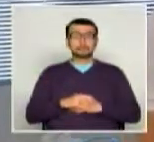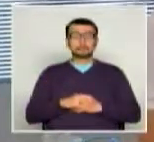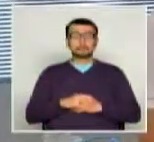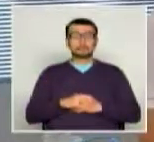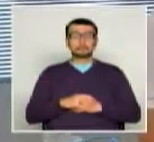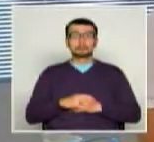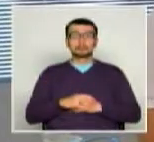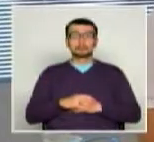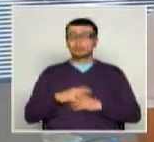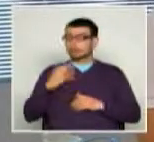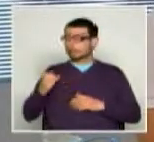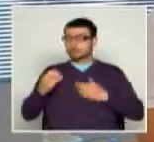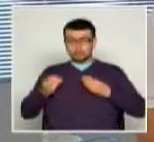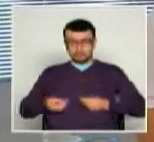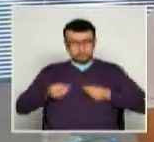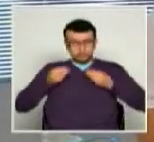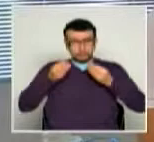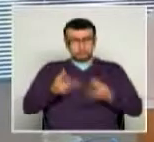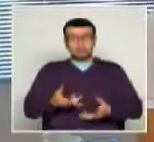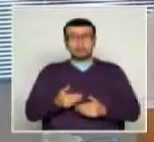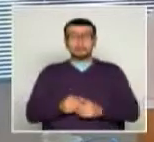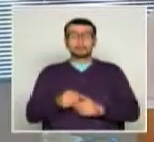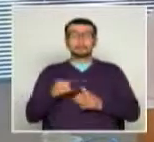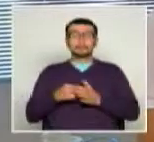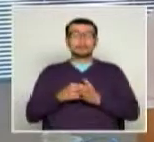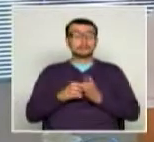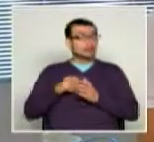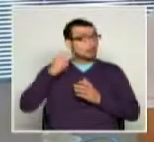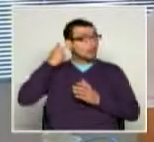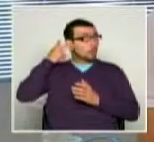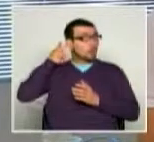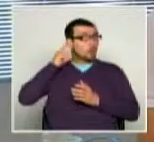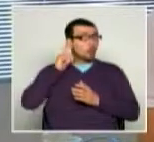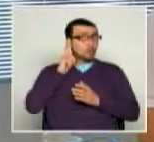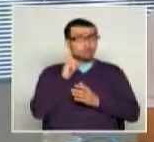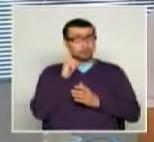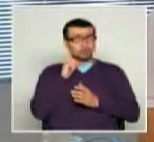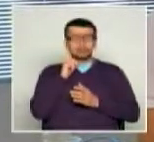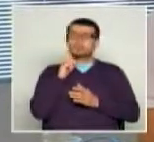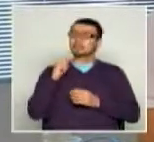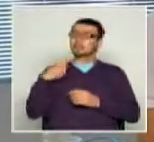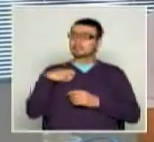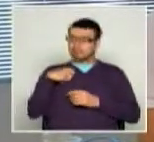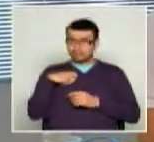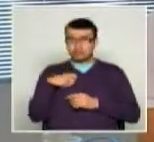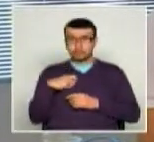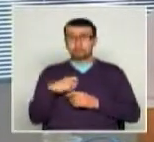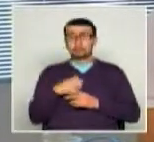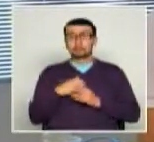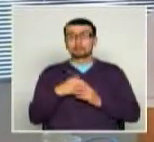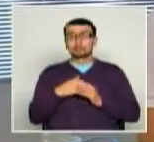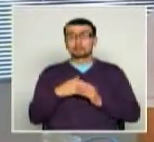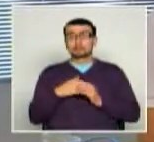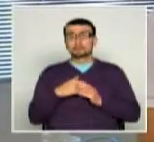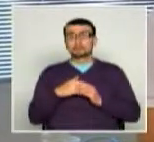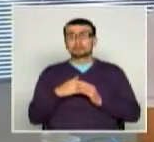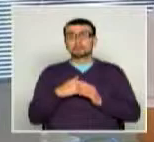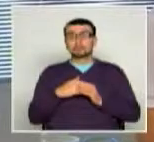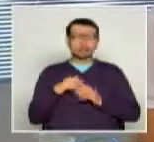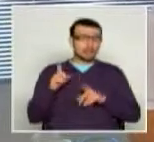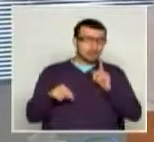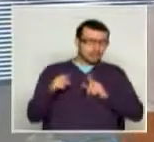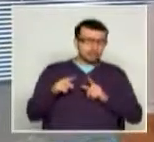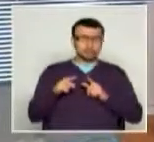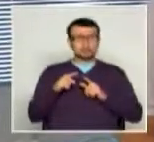la implementación a nivel del oído que tenemos unos puntos reflejos